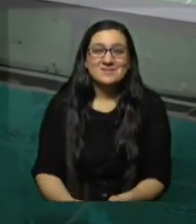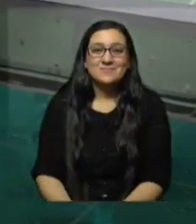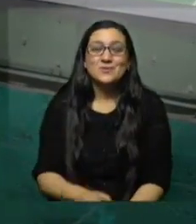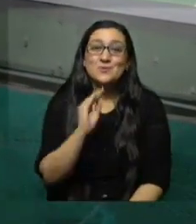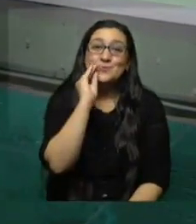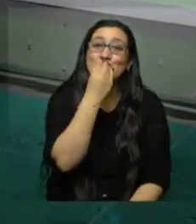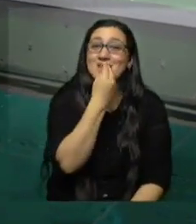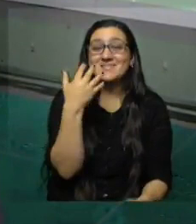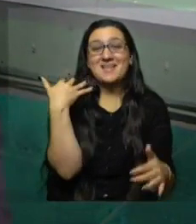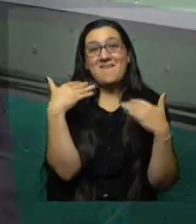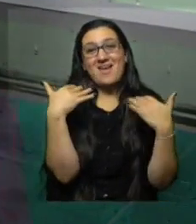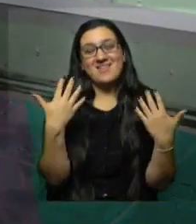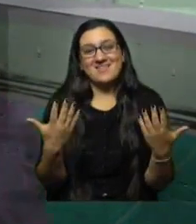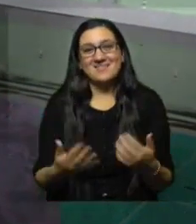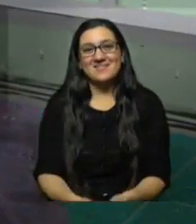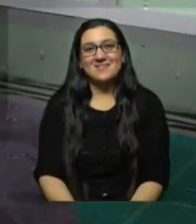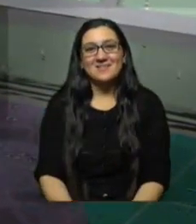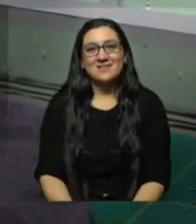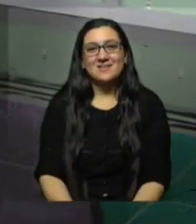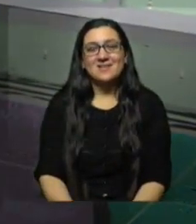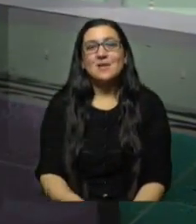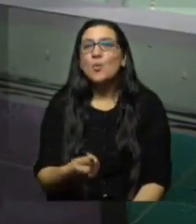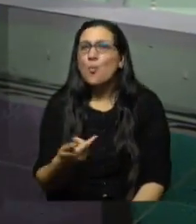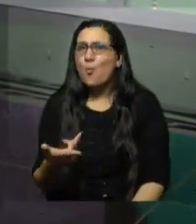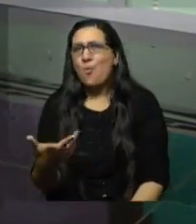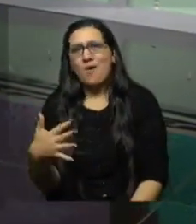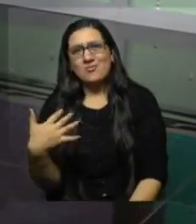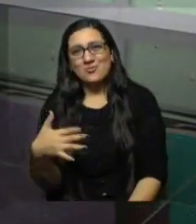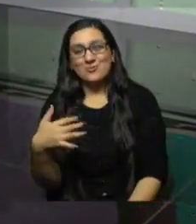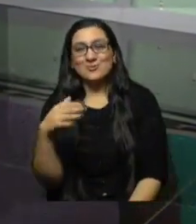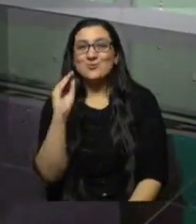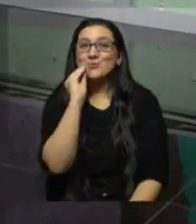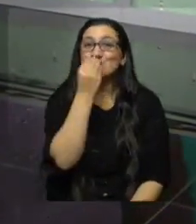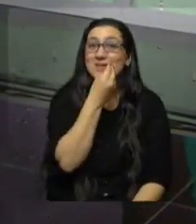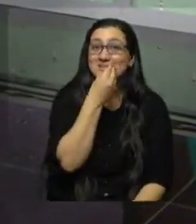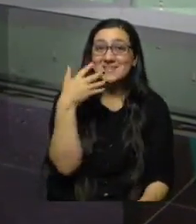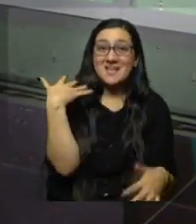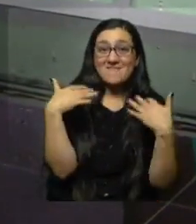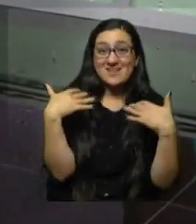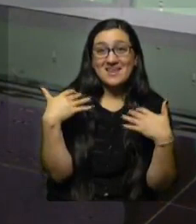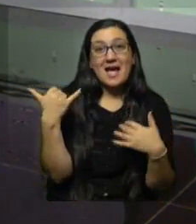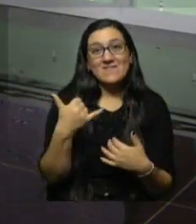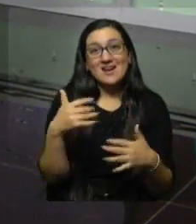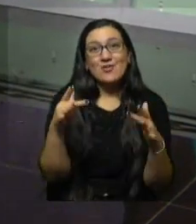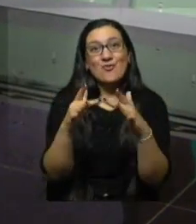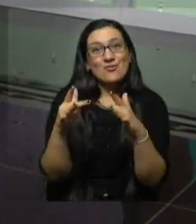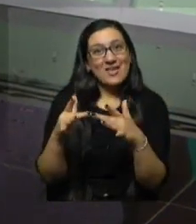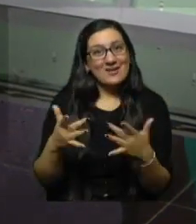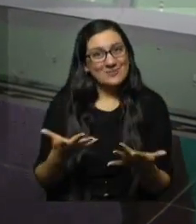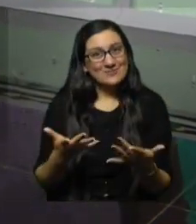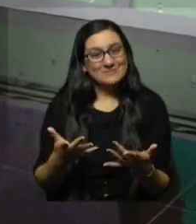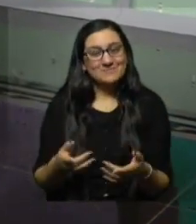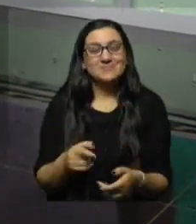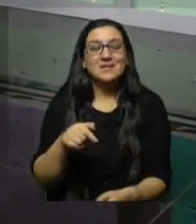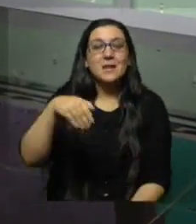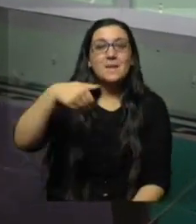Suárez y Cavani, ¿qué tal? ¿Y cuántos Suárez y Cavani tendremos en este contacto que vamos a hacer? Allí está